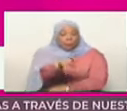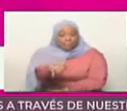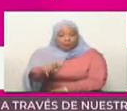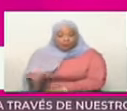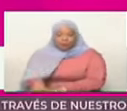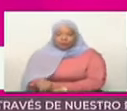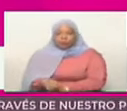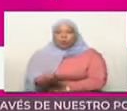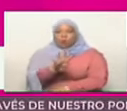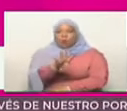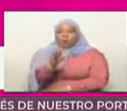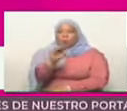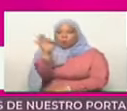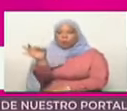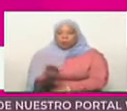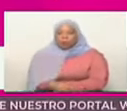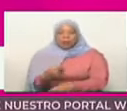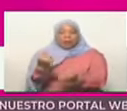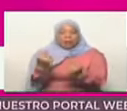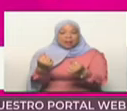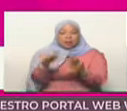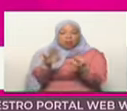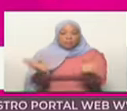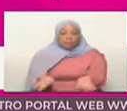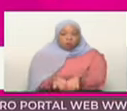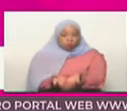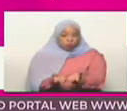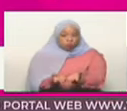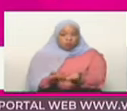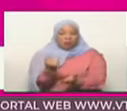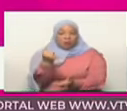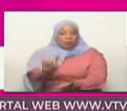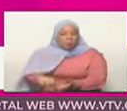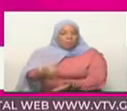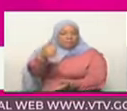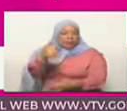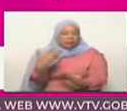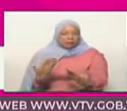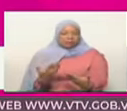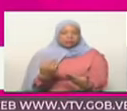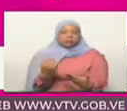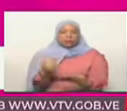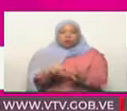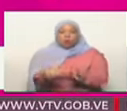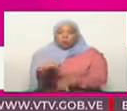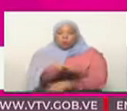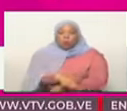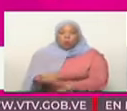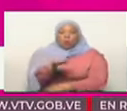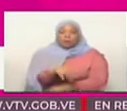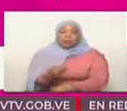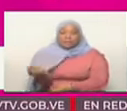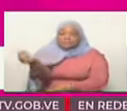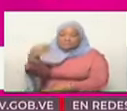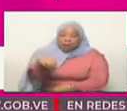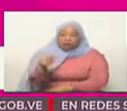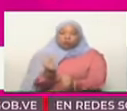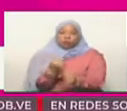del 40% de la economía mundial. Te estoy hablando de donde está el consumo